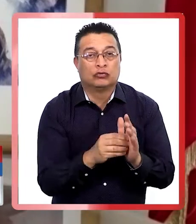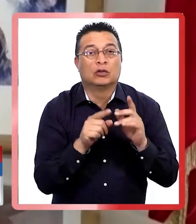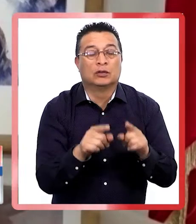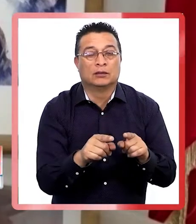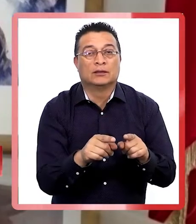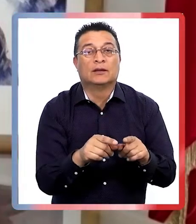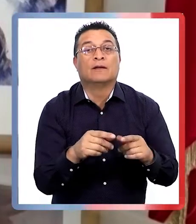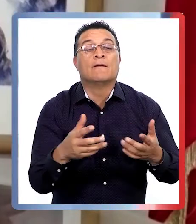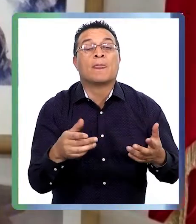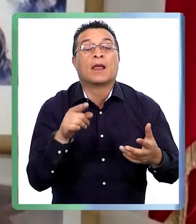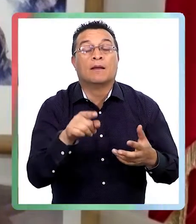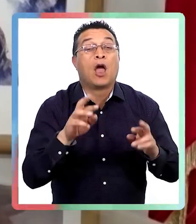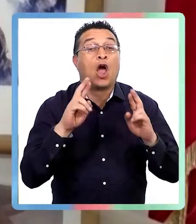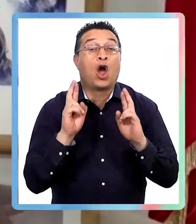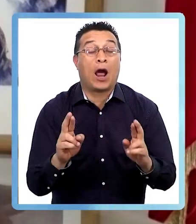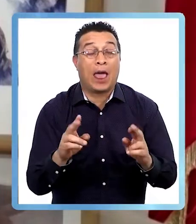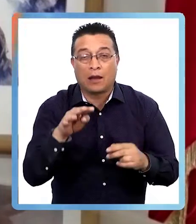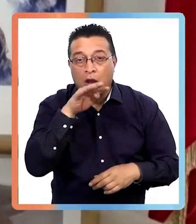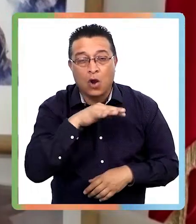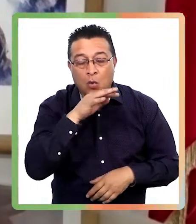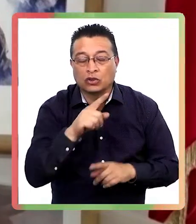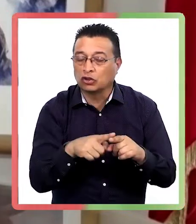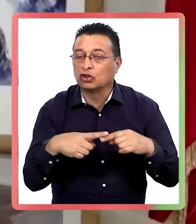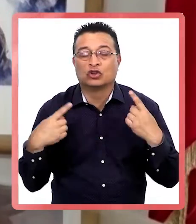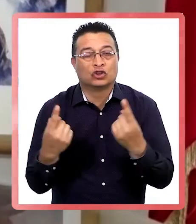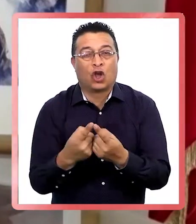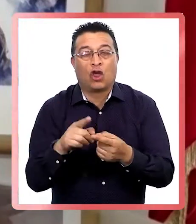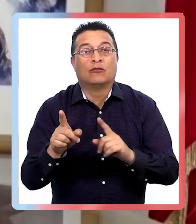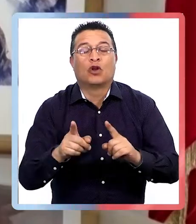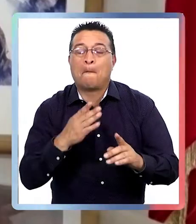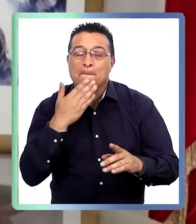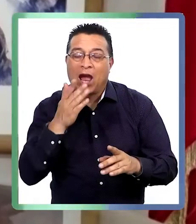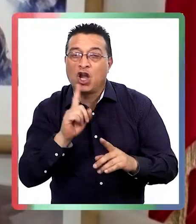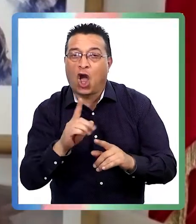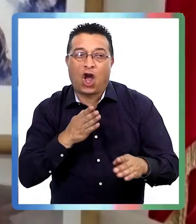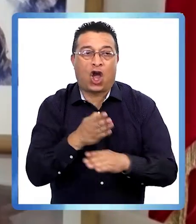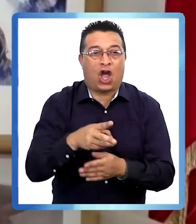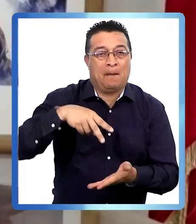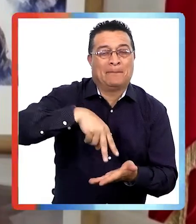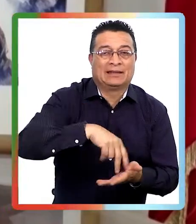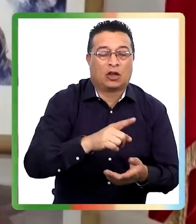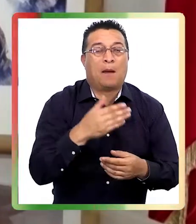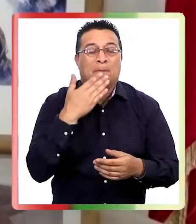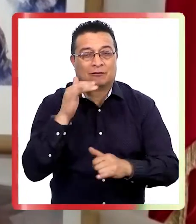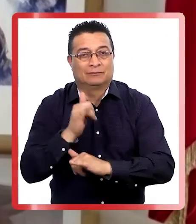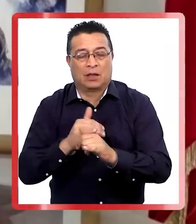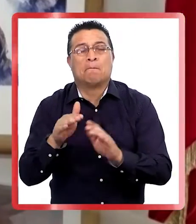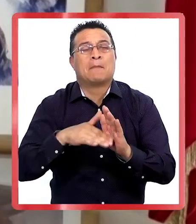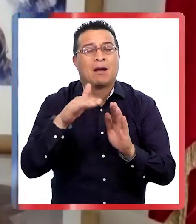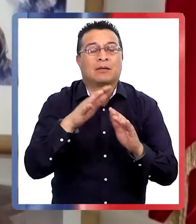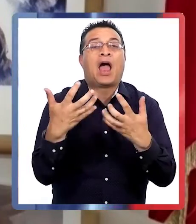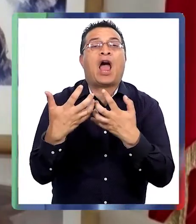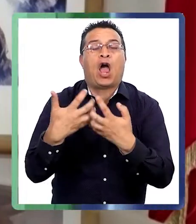sitio, de forma tal de que ojalá utilicen todos los medios no presenciales, y vuelvo a insistir, la inmensa mayoría